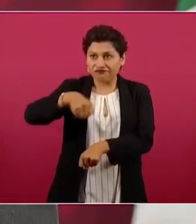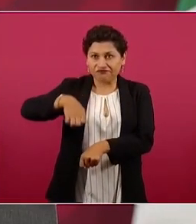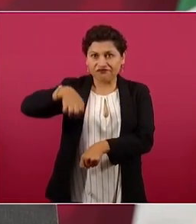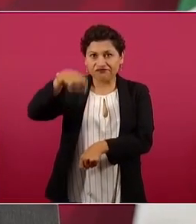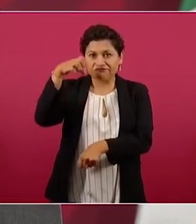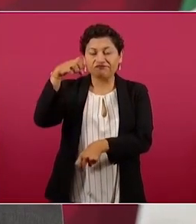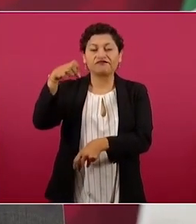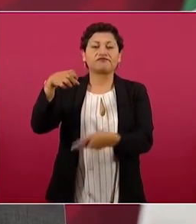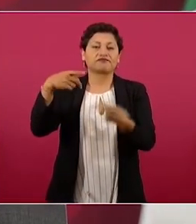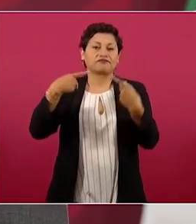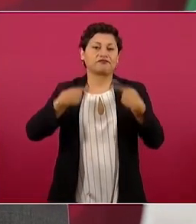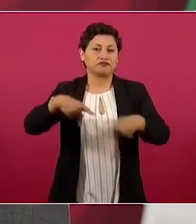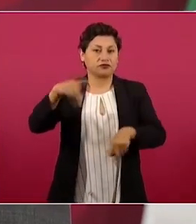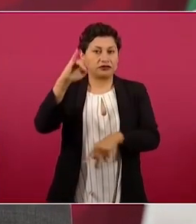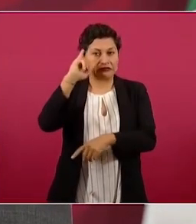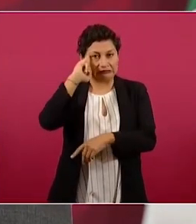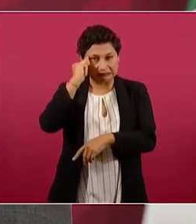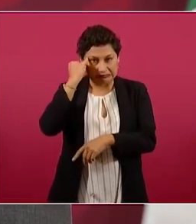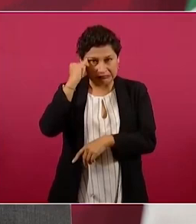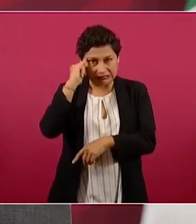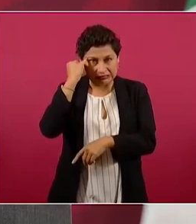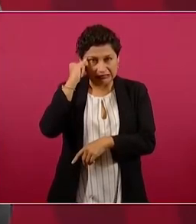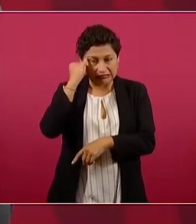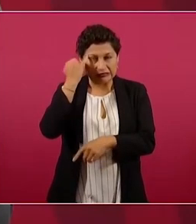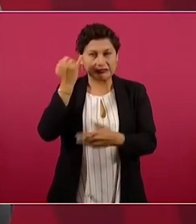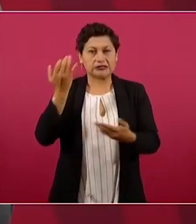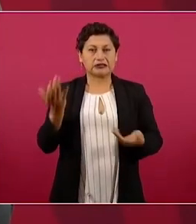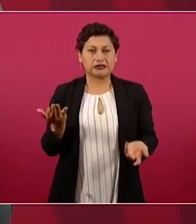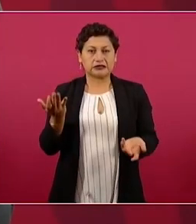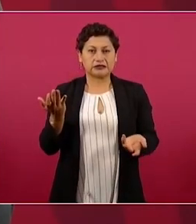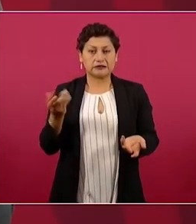indígenas, que nunca han tenido